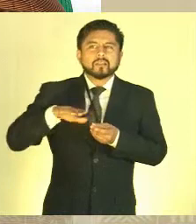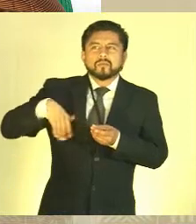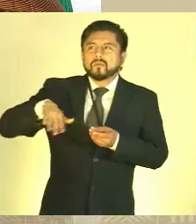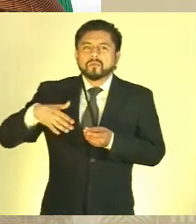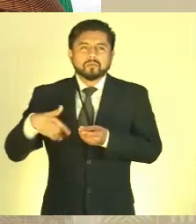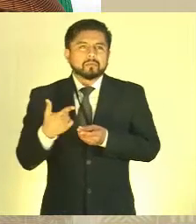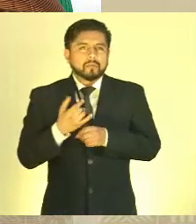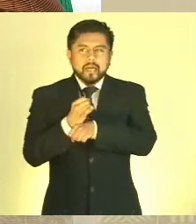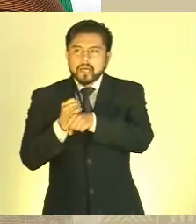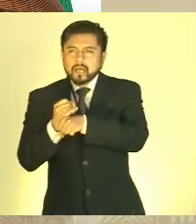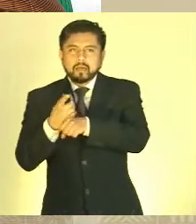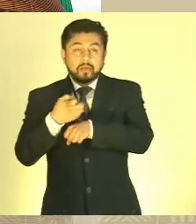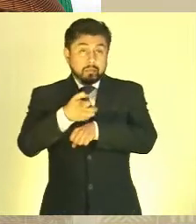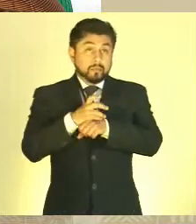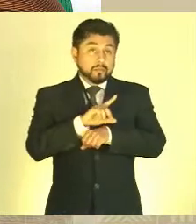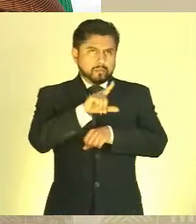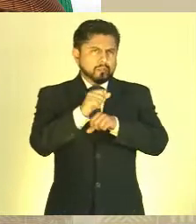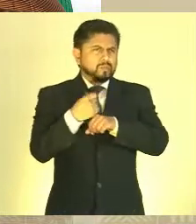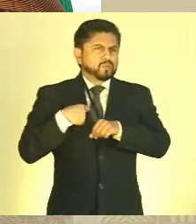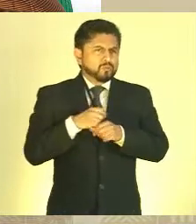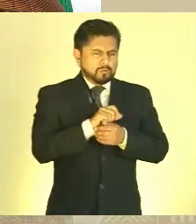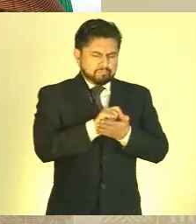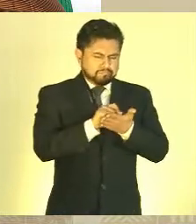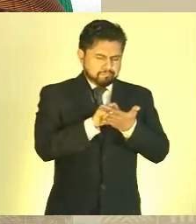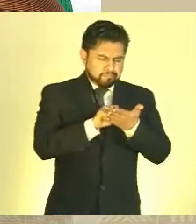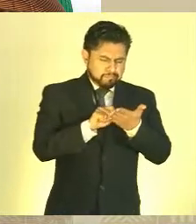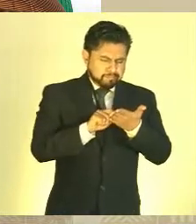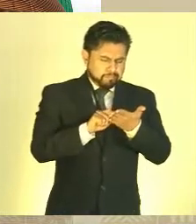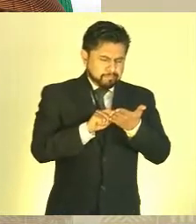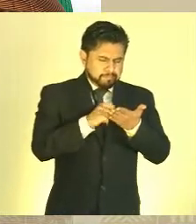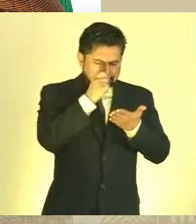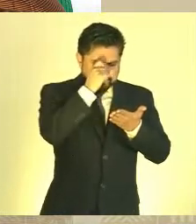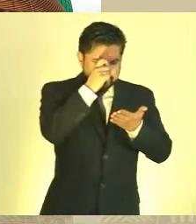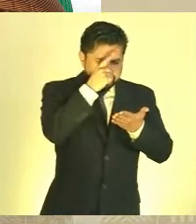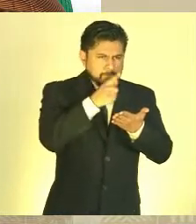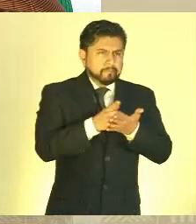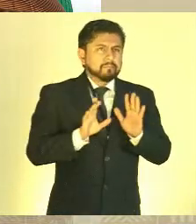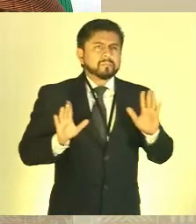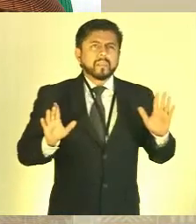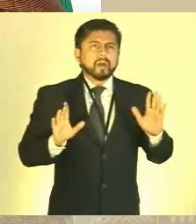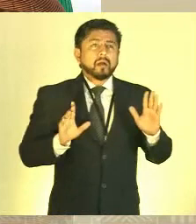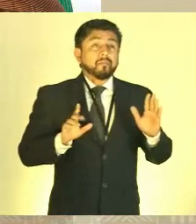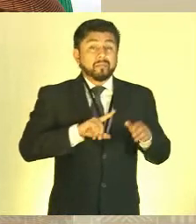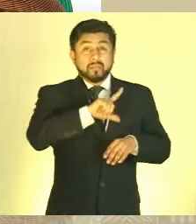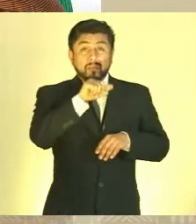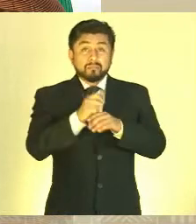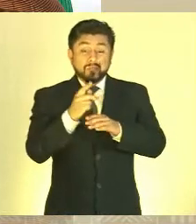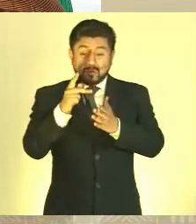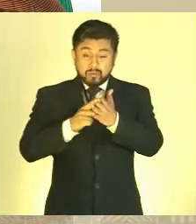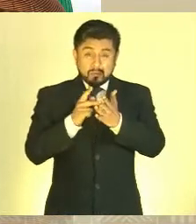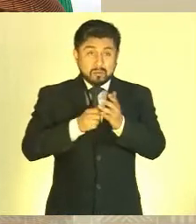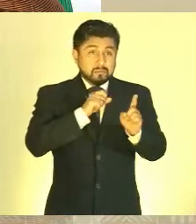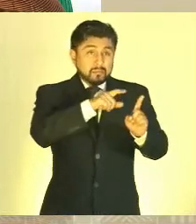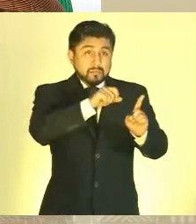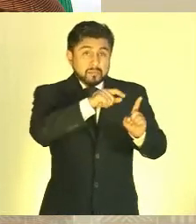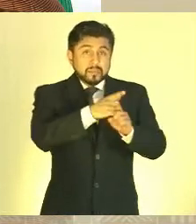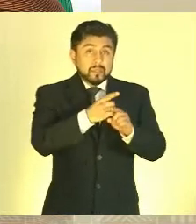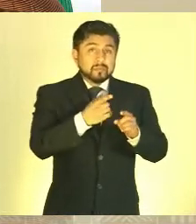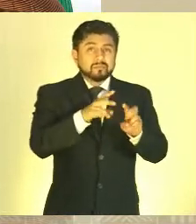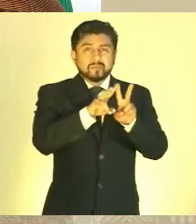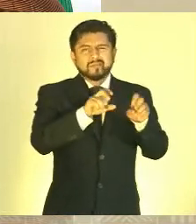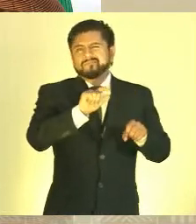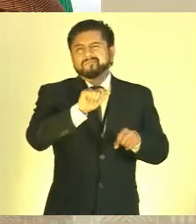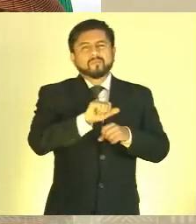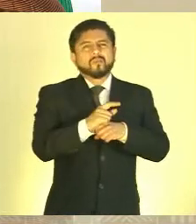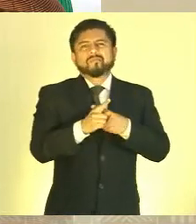termino un argumento, escribo algo sobre eso, quiero ir adelante, no quiero repetirme, quiero buscar otras vías de